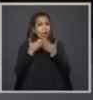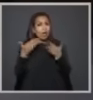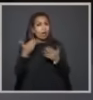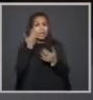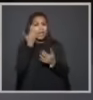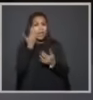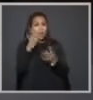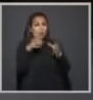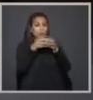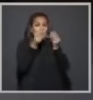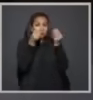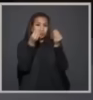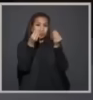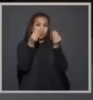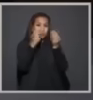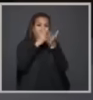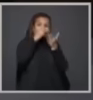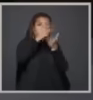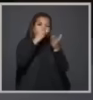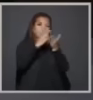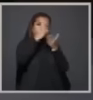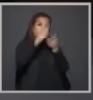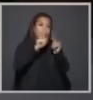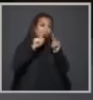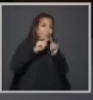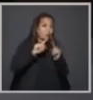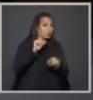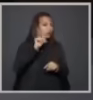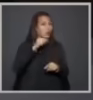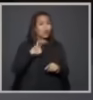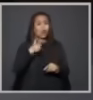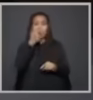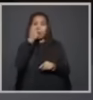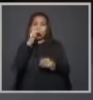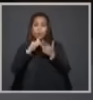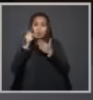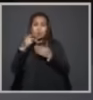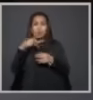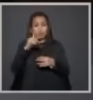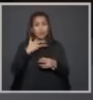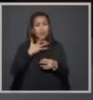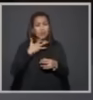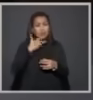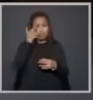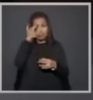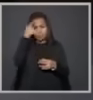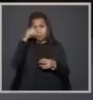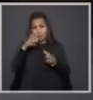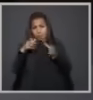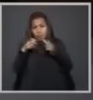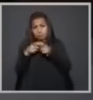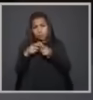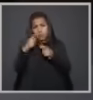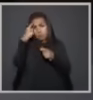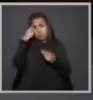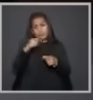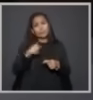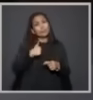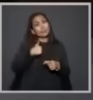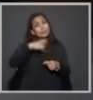pero eficaces, nos va a alcanzar el presupuesto. Entonces, de todas maneras, estamos